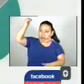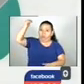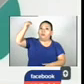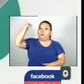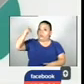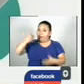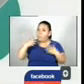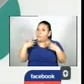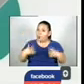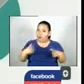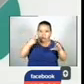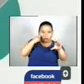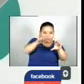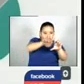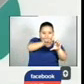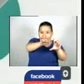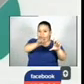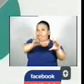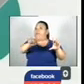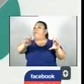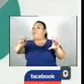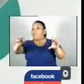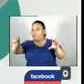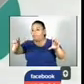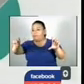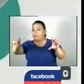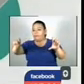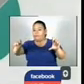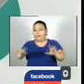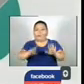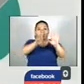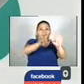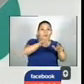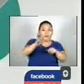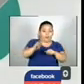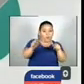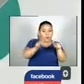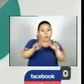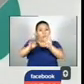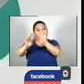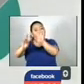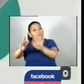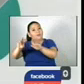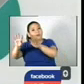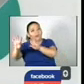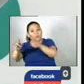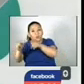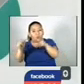personas confirmadas con COVID-19. De 60 a 79 años,